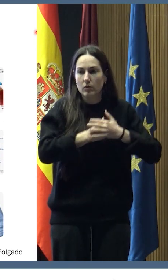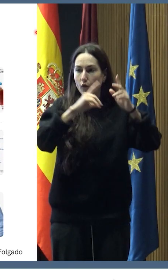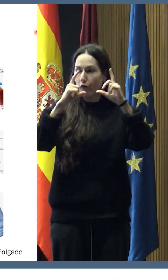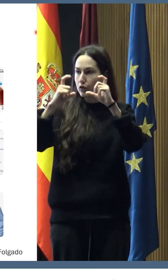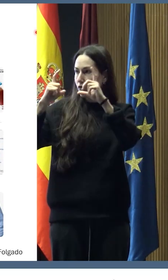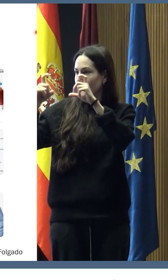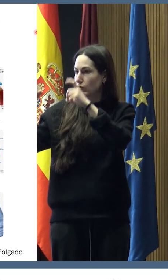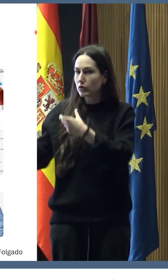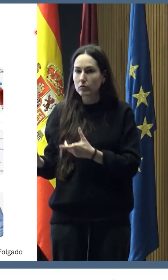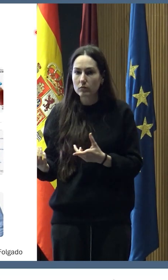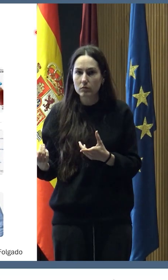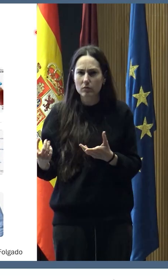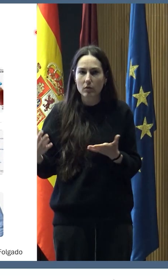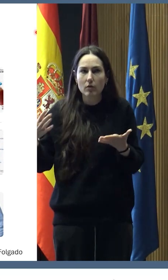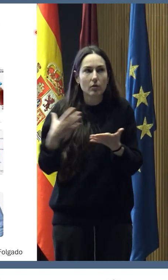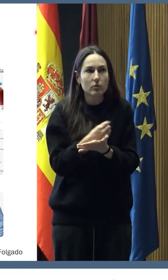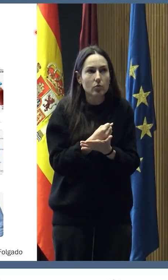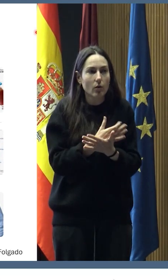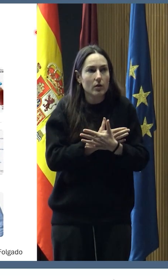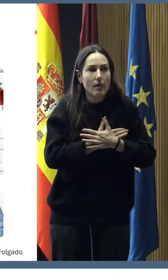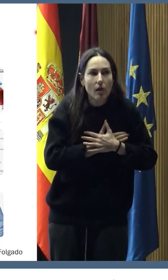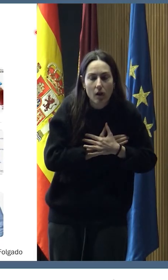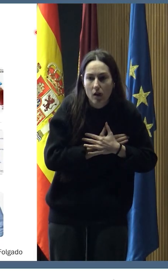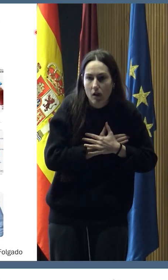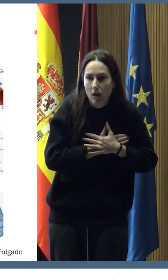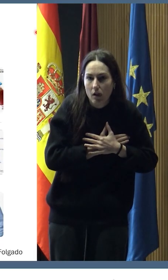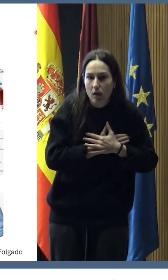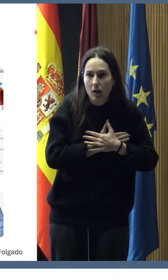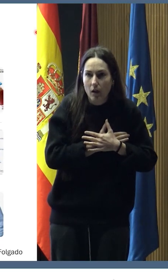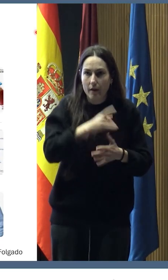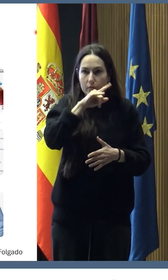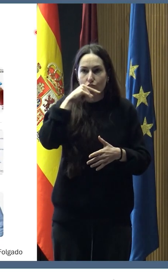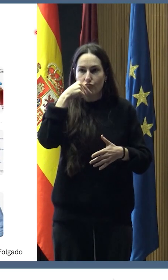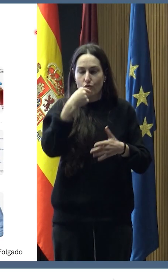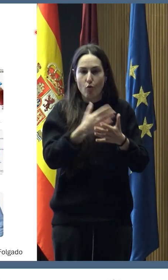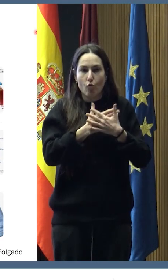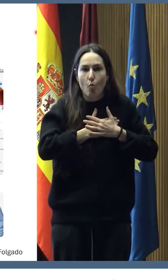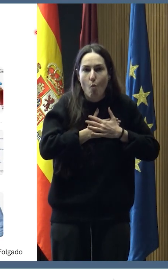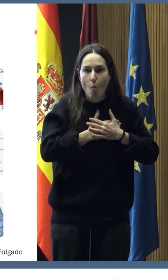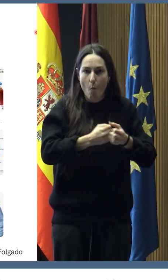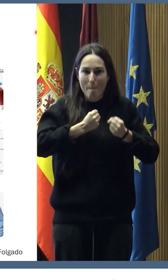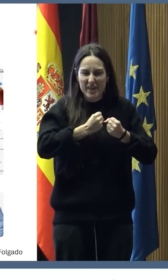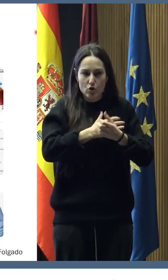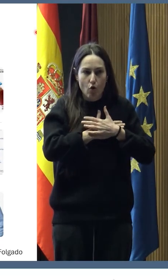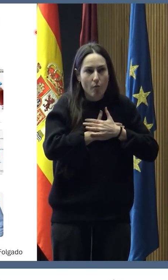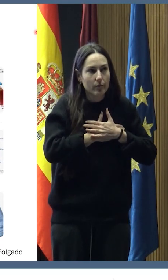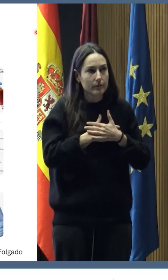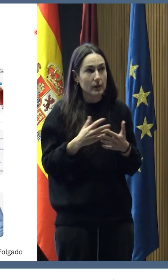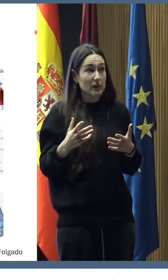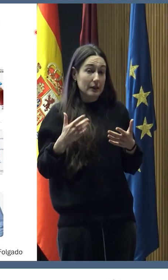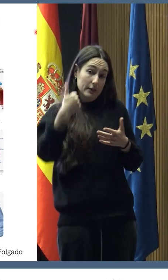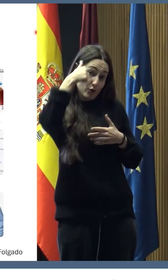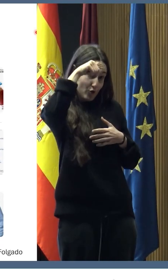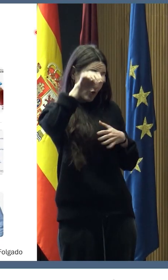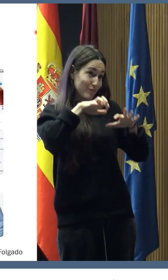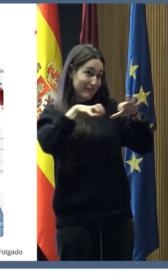fotografías, todas con la mano indicando el dolor opresivo. Casi todos son, como veis,